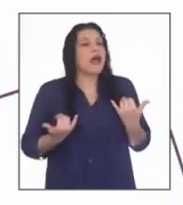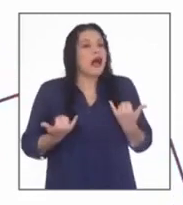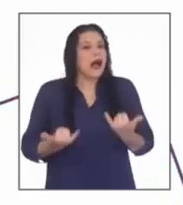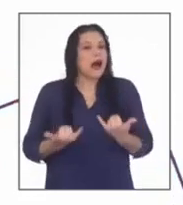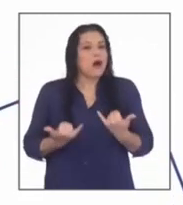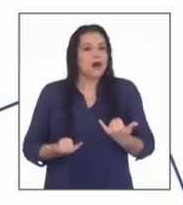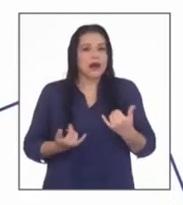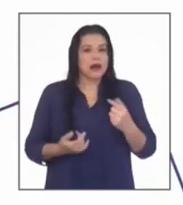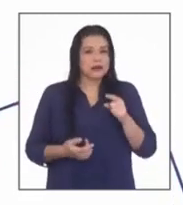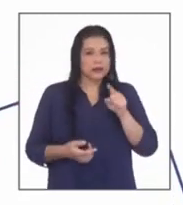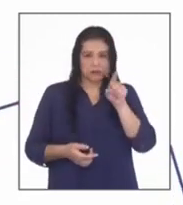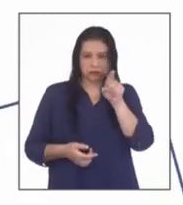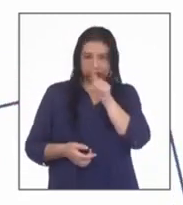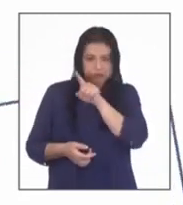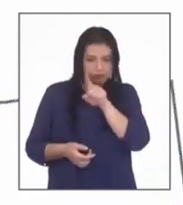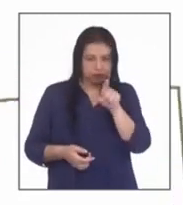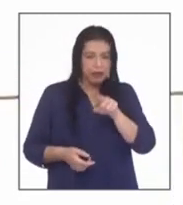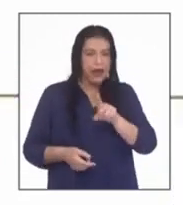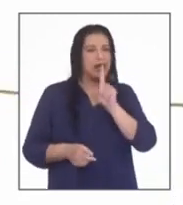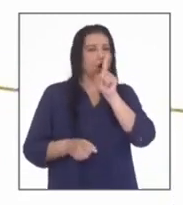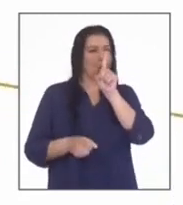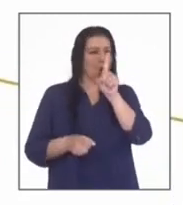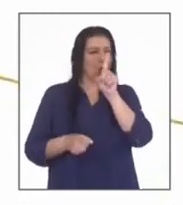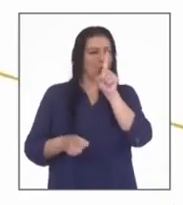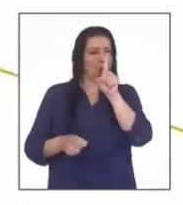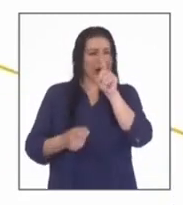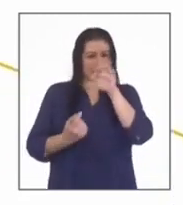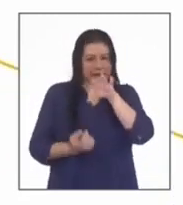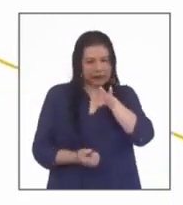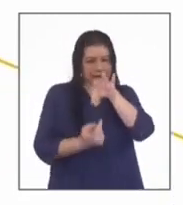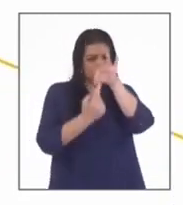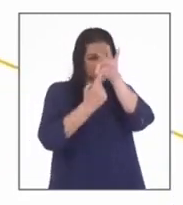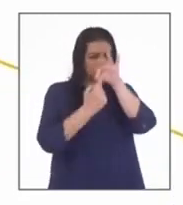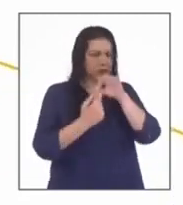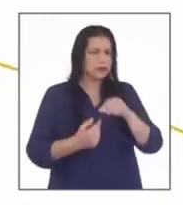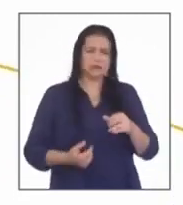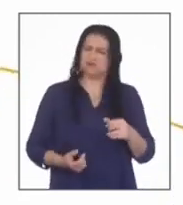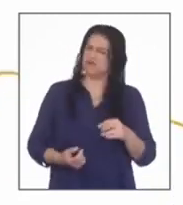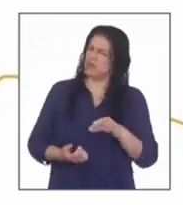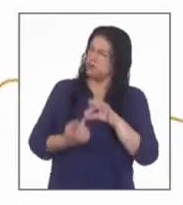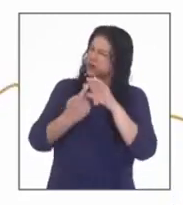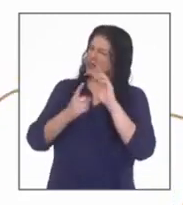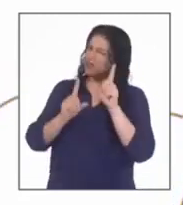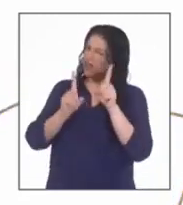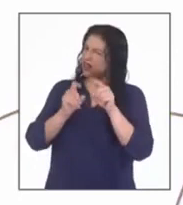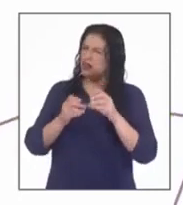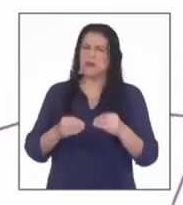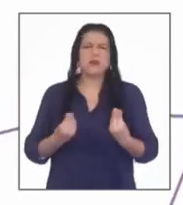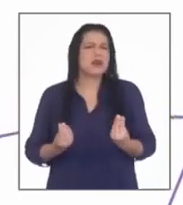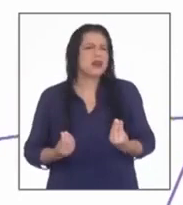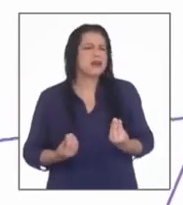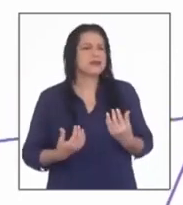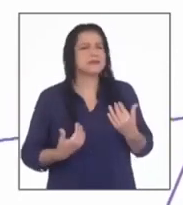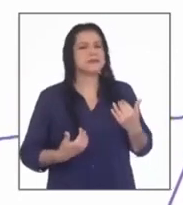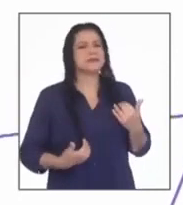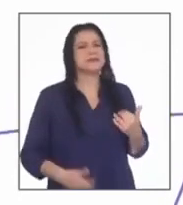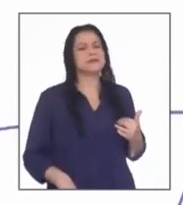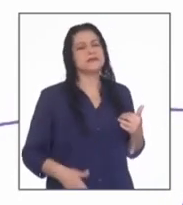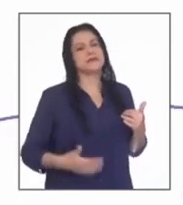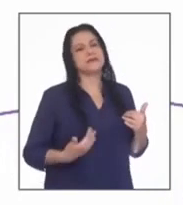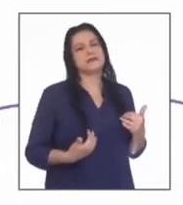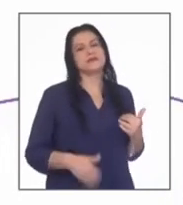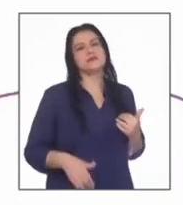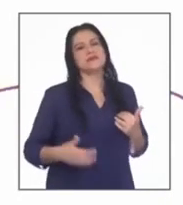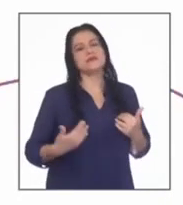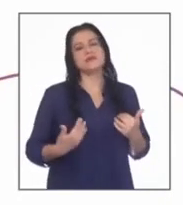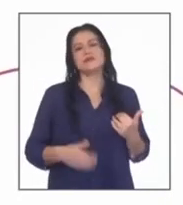Ahora, de todas ellas existe una muy especial. ¿Especial?